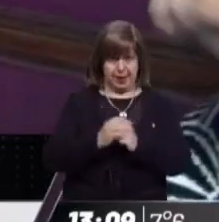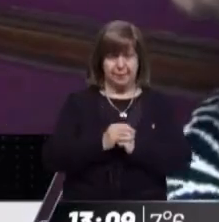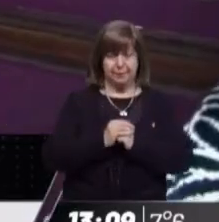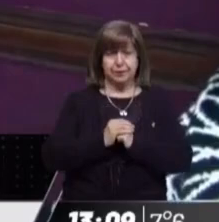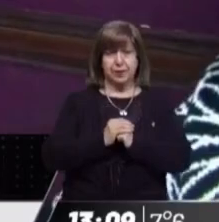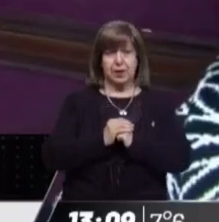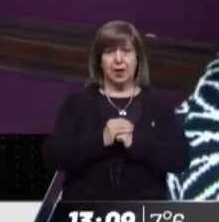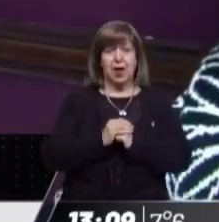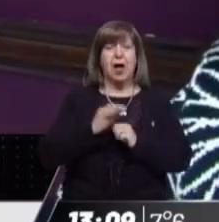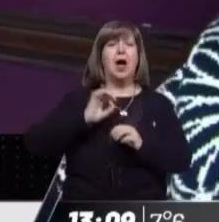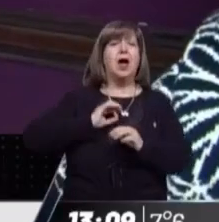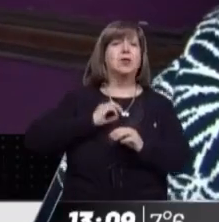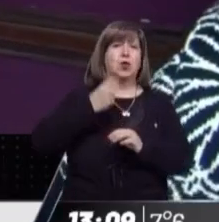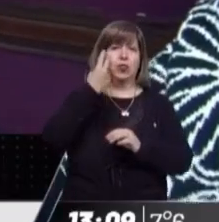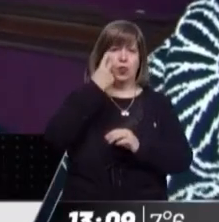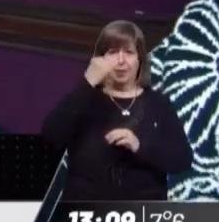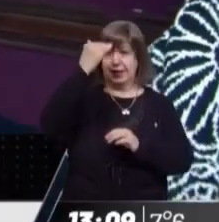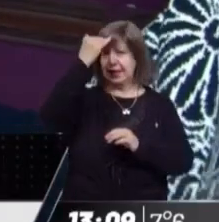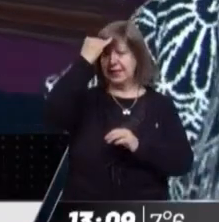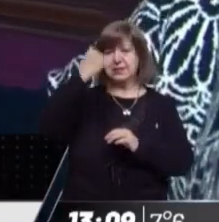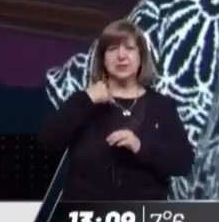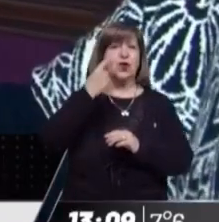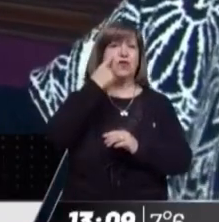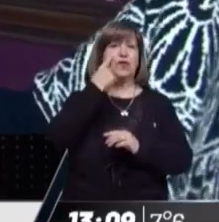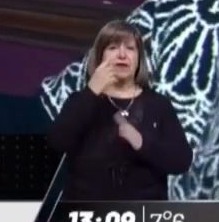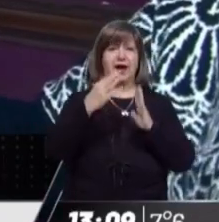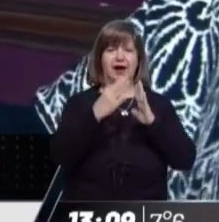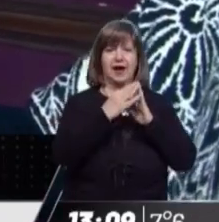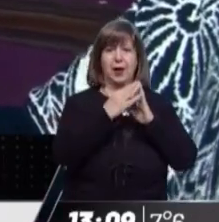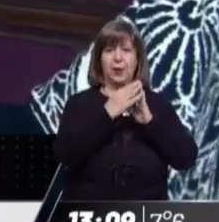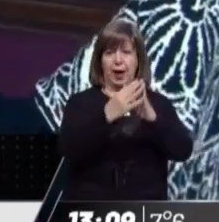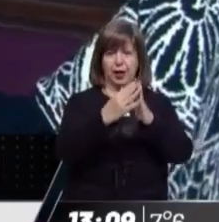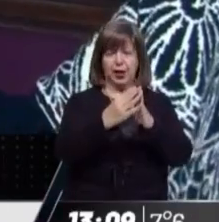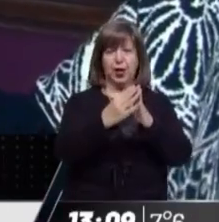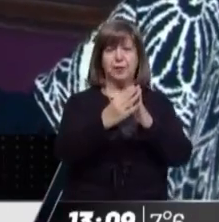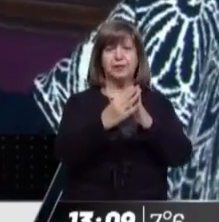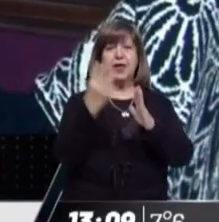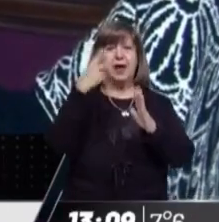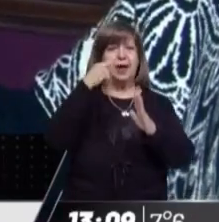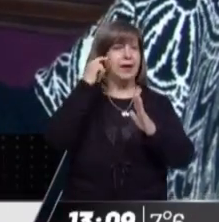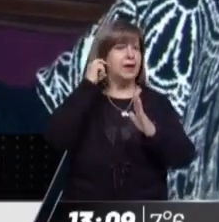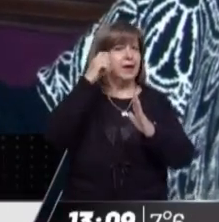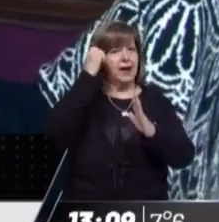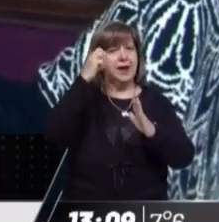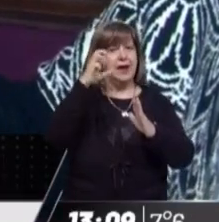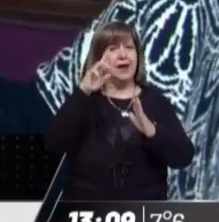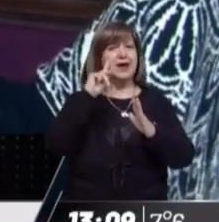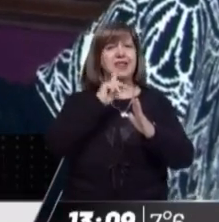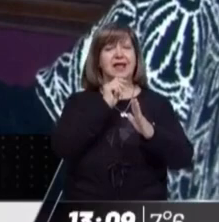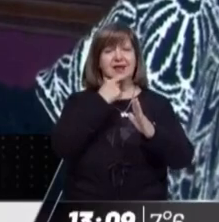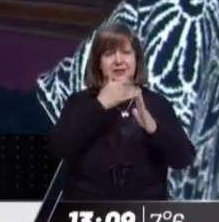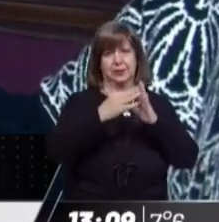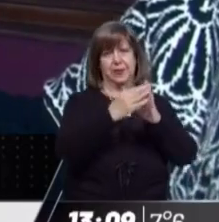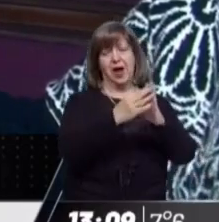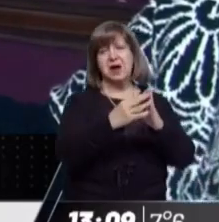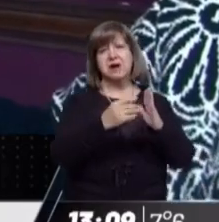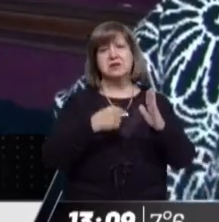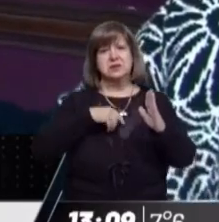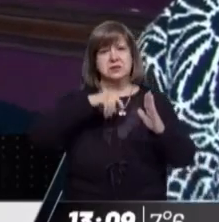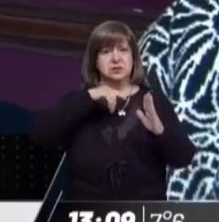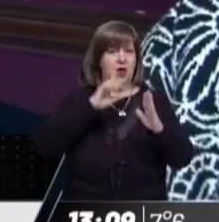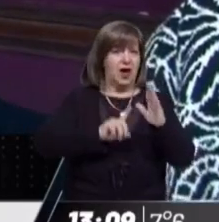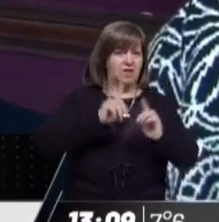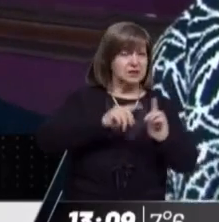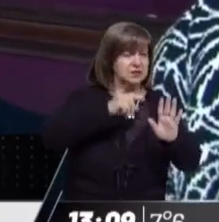empezó en el 2015 yo vivía en el barrio higuerita por vergüenza